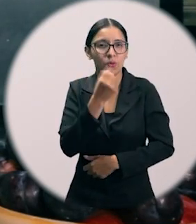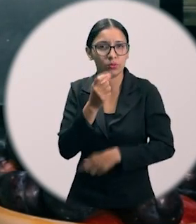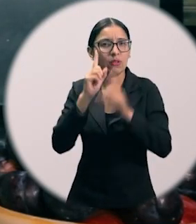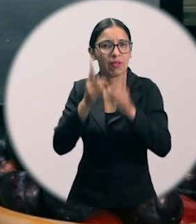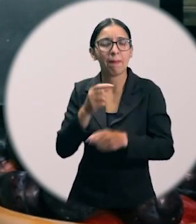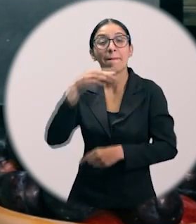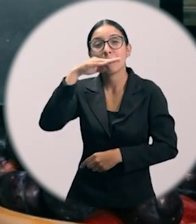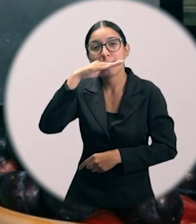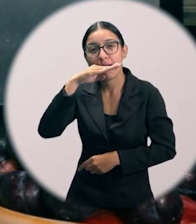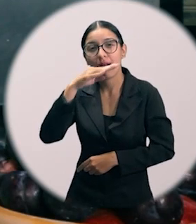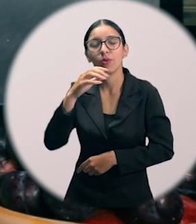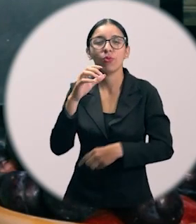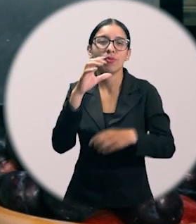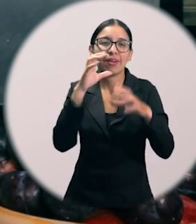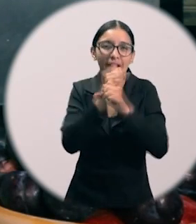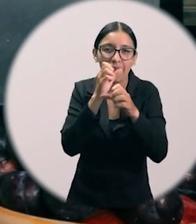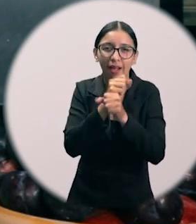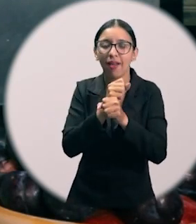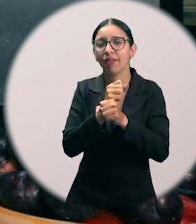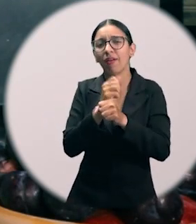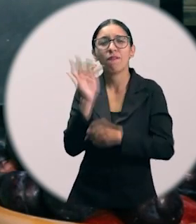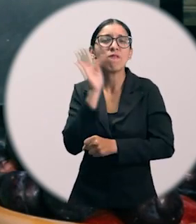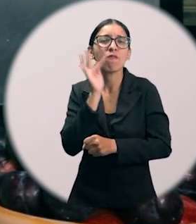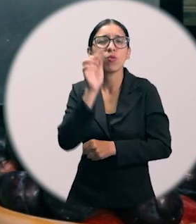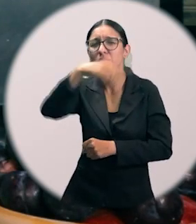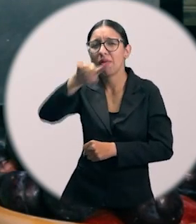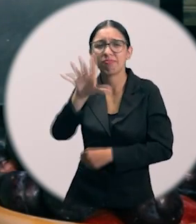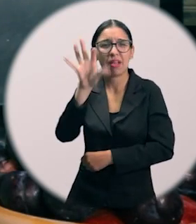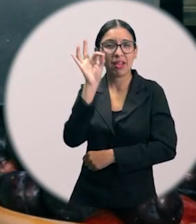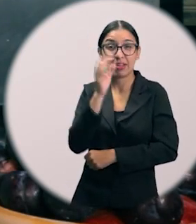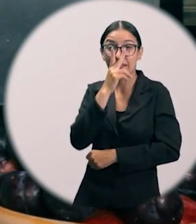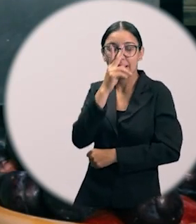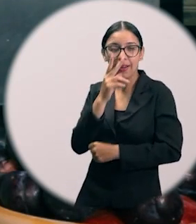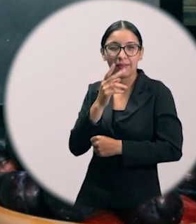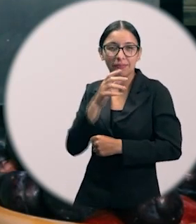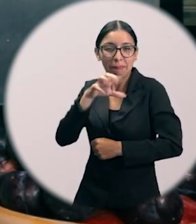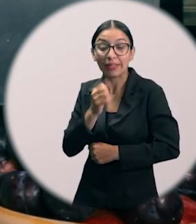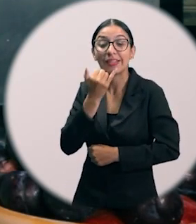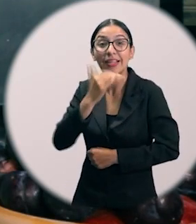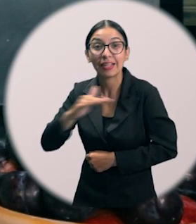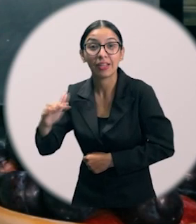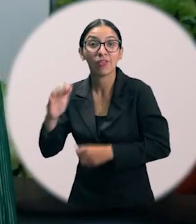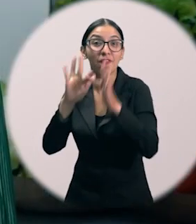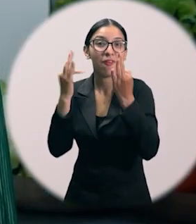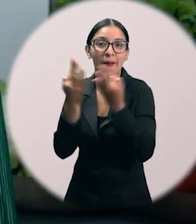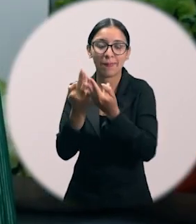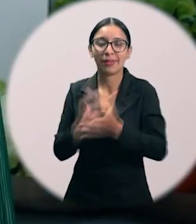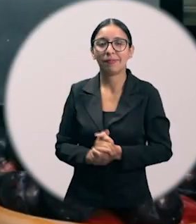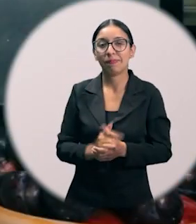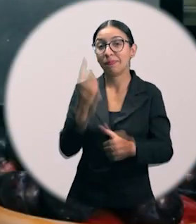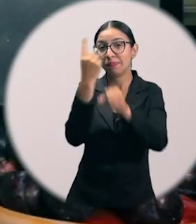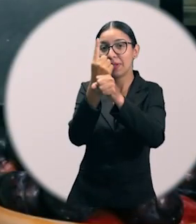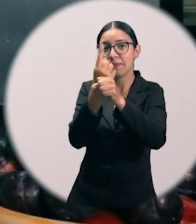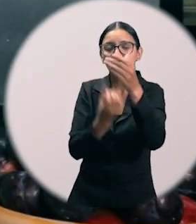También podemos usar mango, naranja, las frutas que sean de su preferencia y que les gusten más a los chicos y a la familia. Vamos a